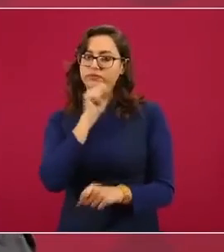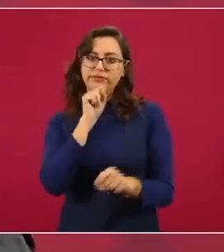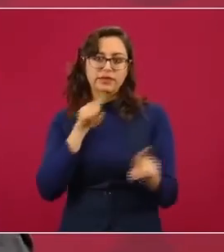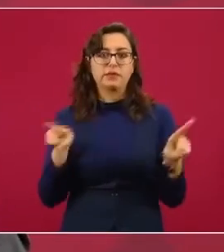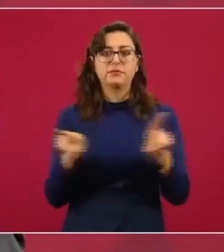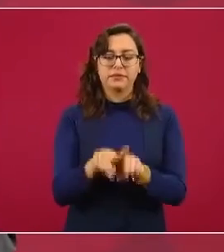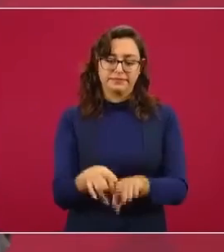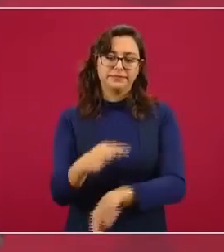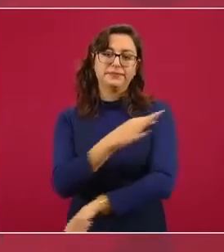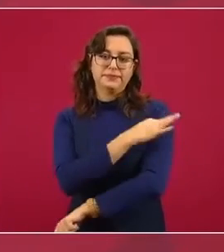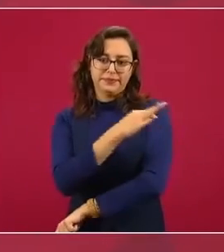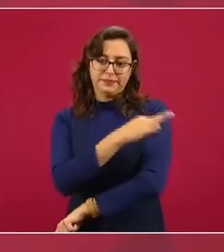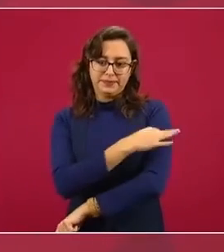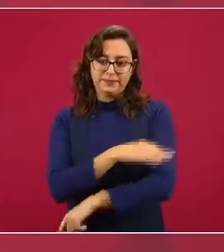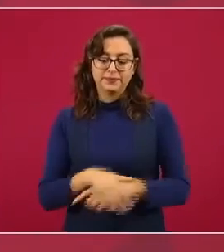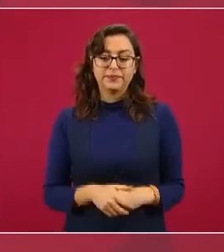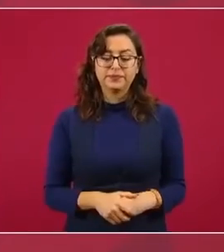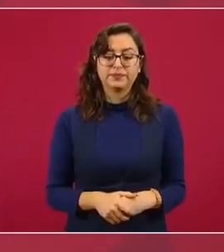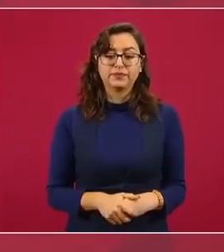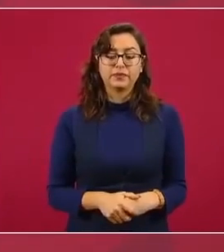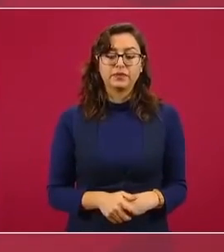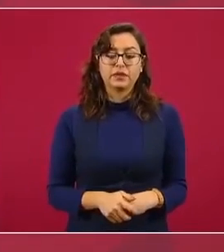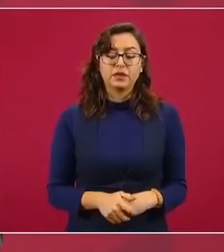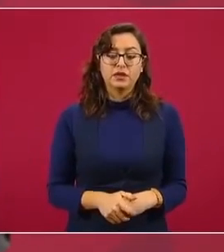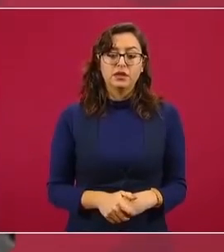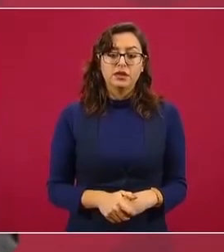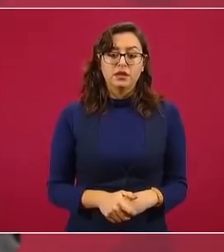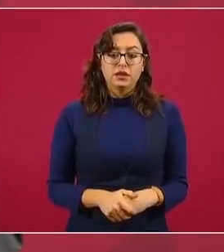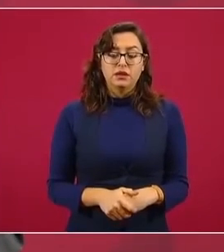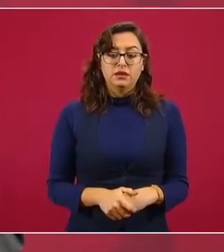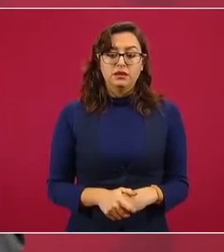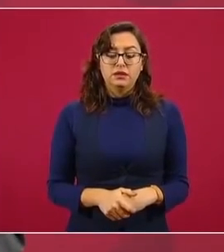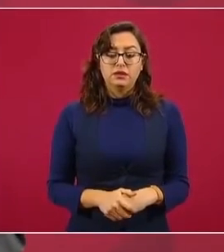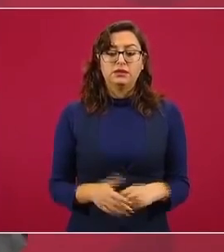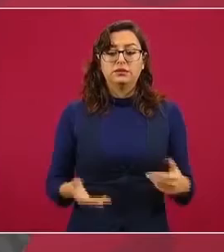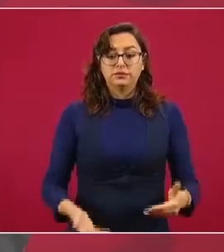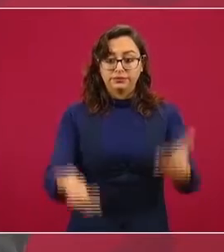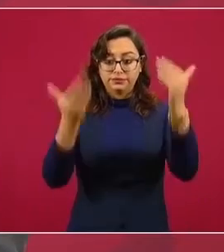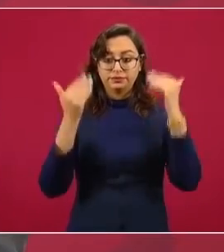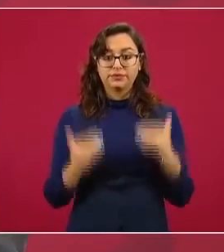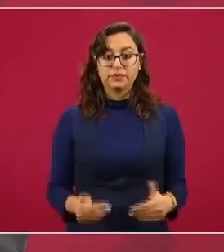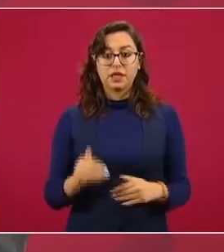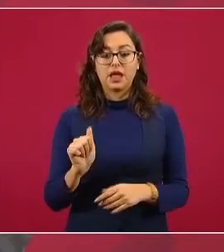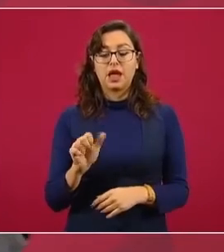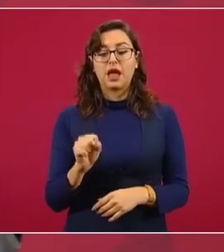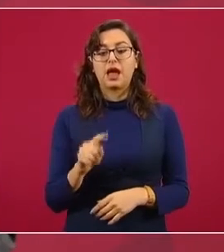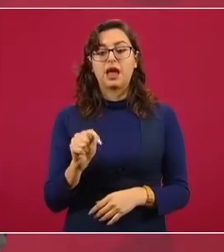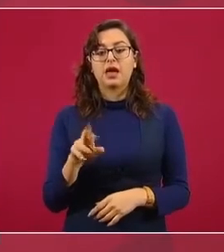La siguiente es, ¿qué avances hay en el proyecto de AstraZeneca Oxford?